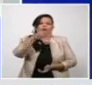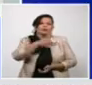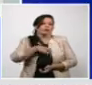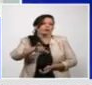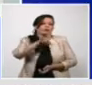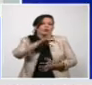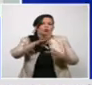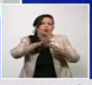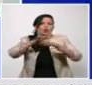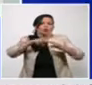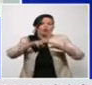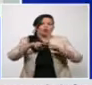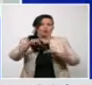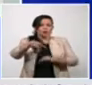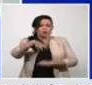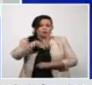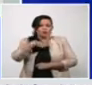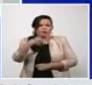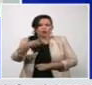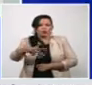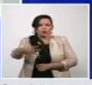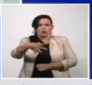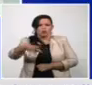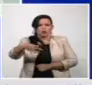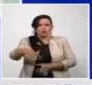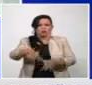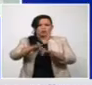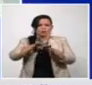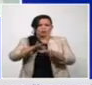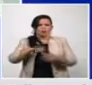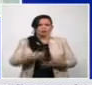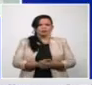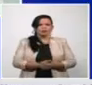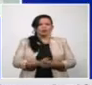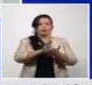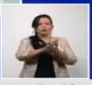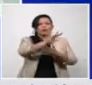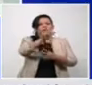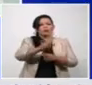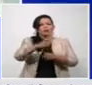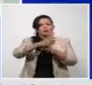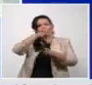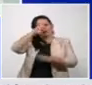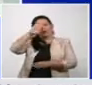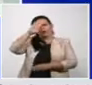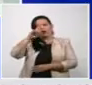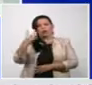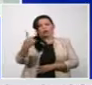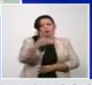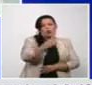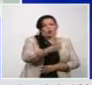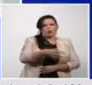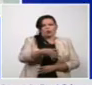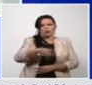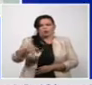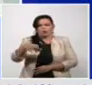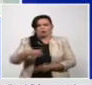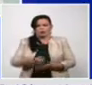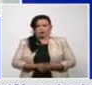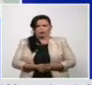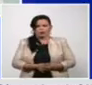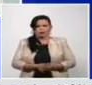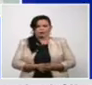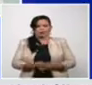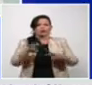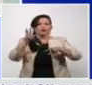2 y Mayabeque y Santiago con 1 cada uno. Y en La Habana, los dos de más